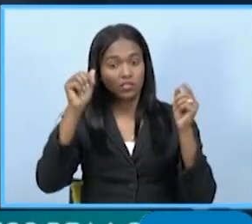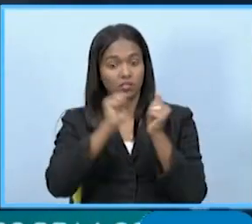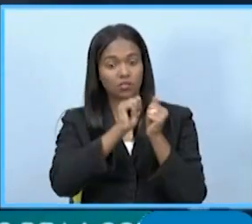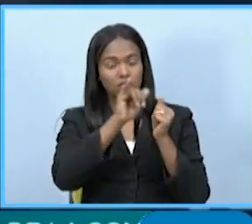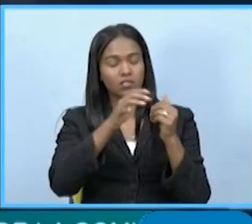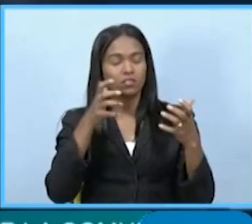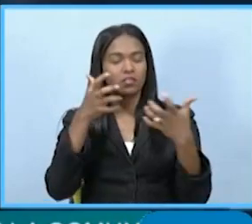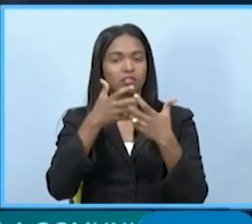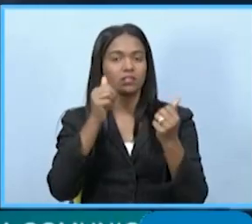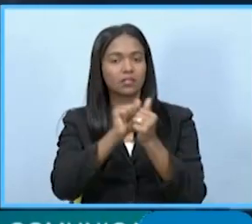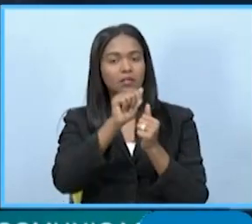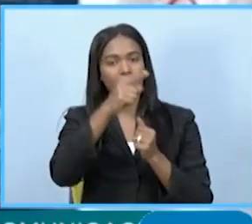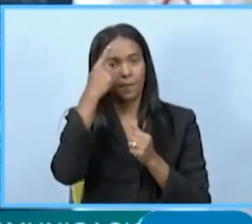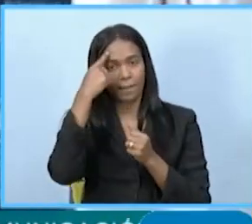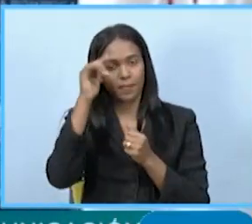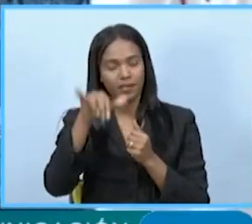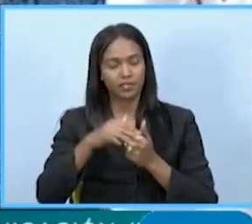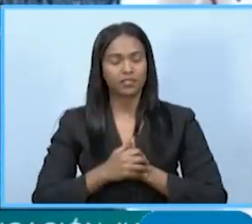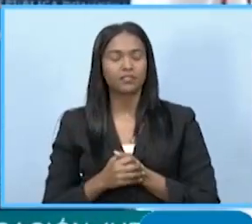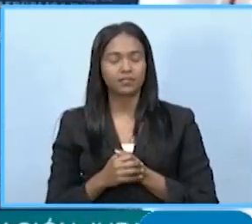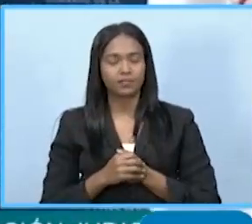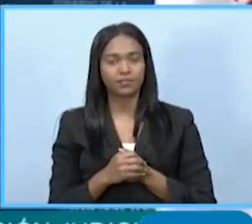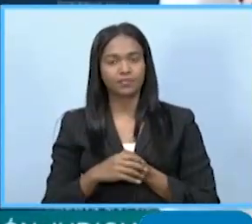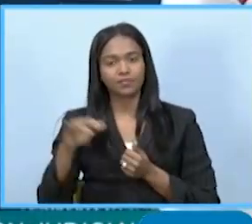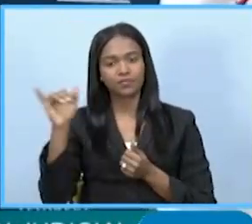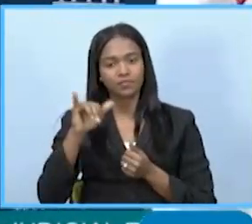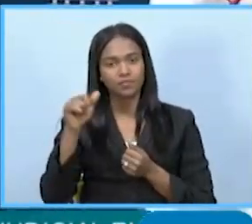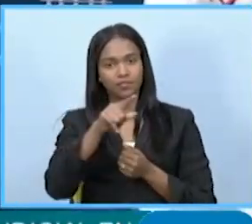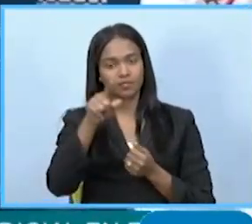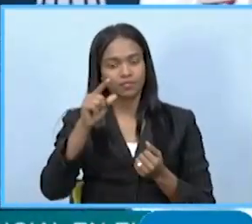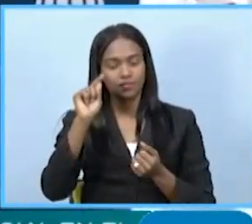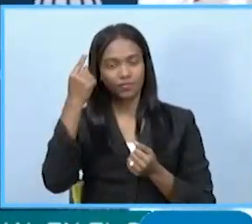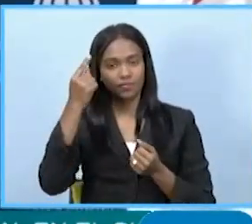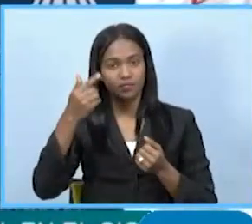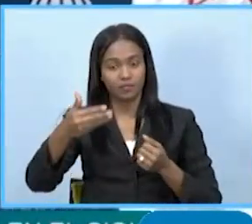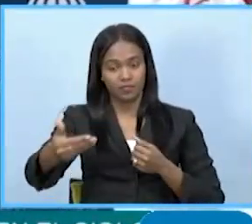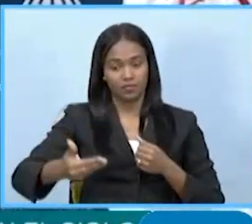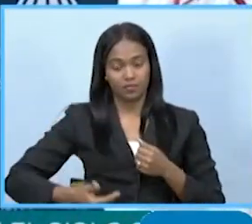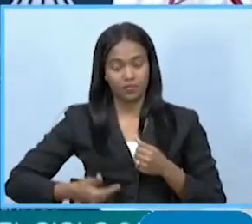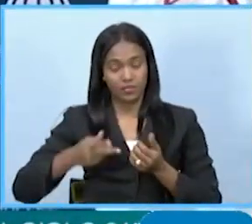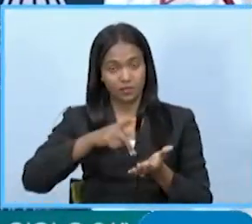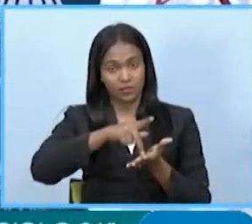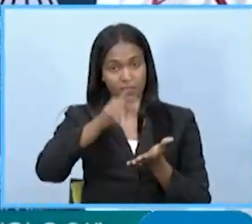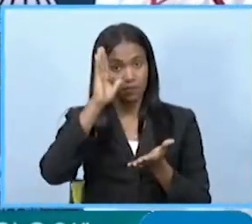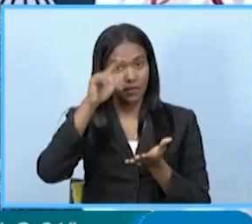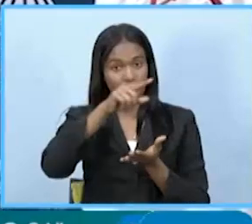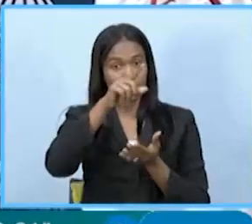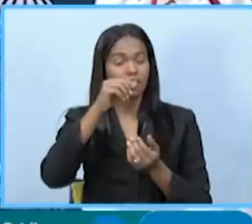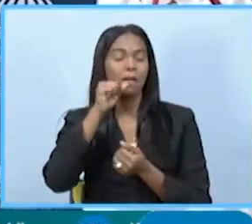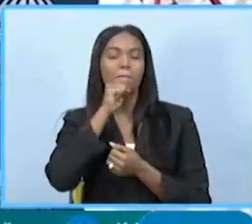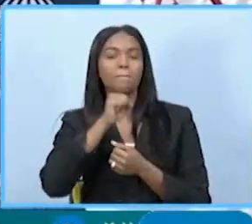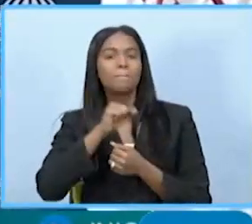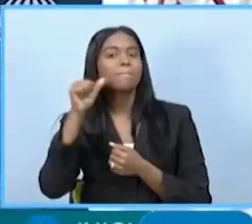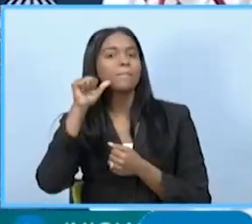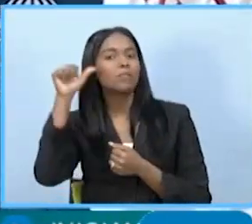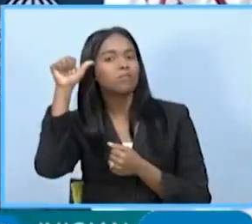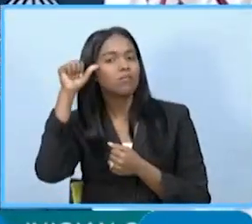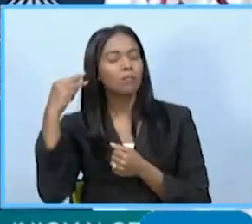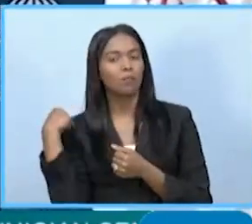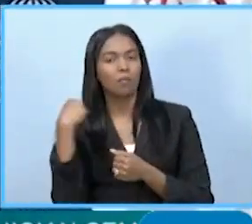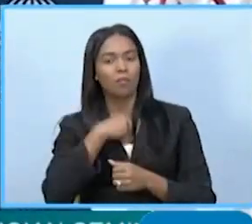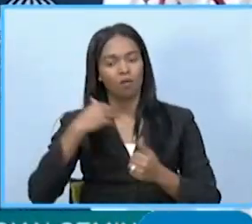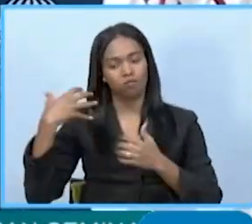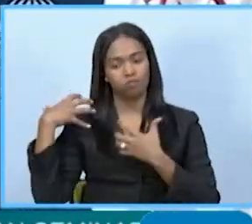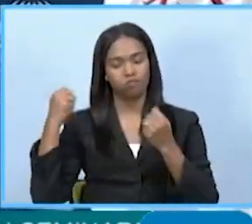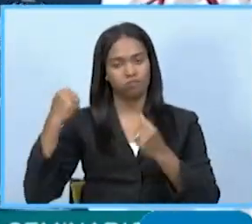que el viernes negro. Y es que los primeros en recibir esta paga serán los pensionados, los miembros de las